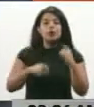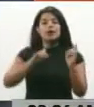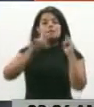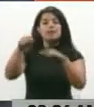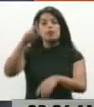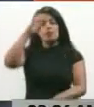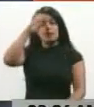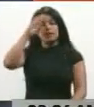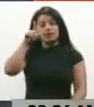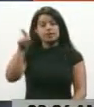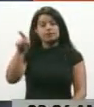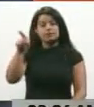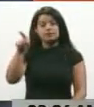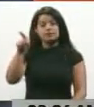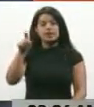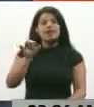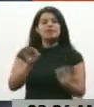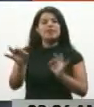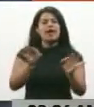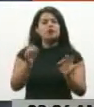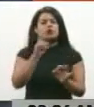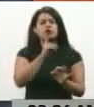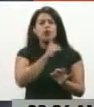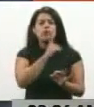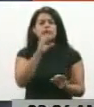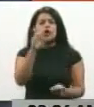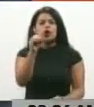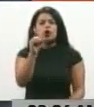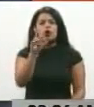Barinas, el teatro creo que es Orlando